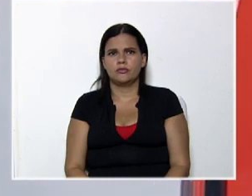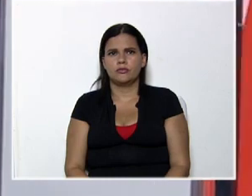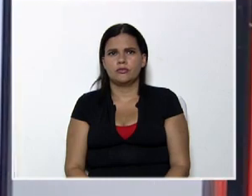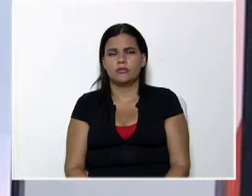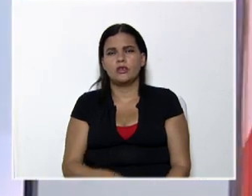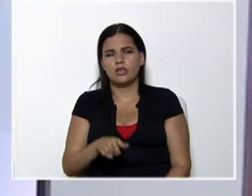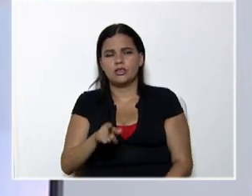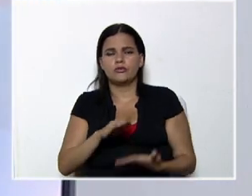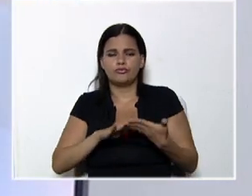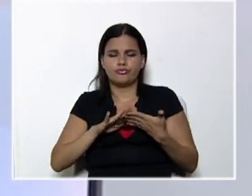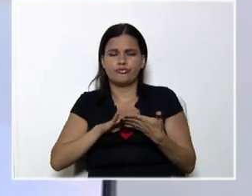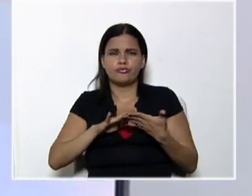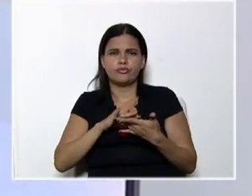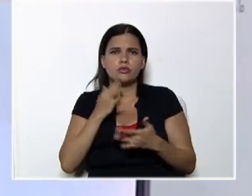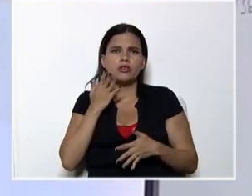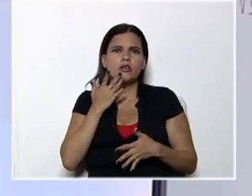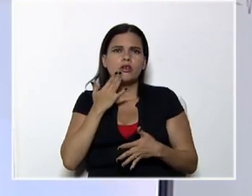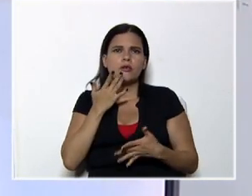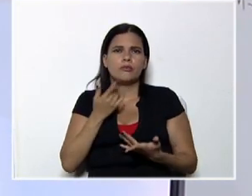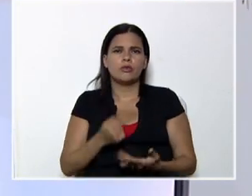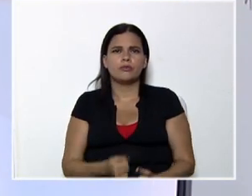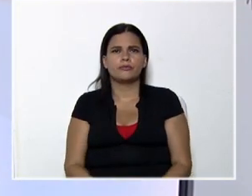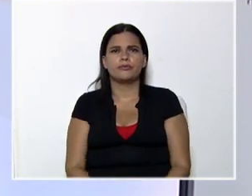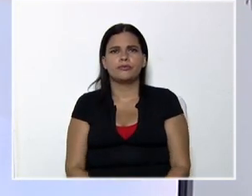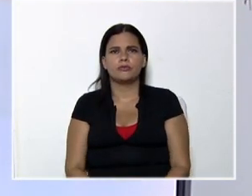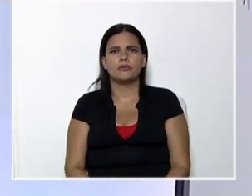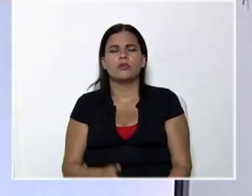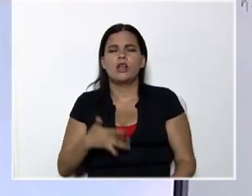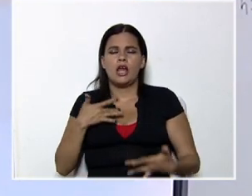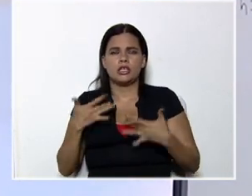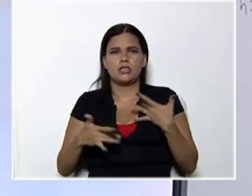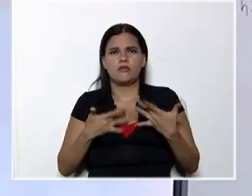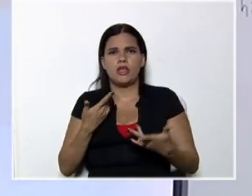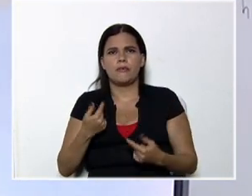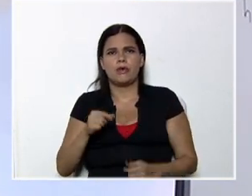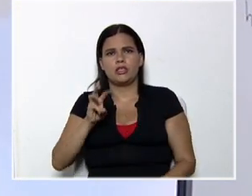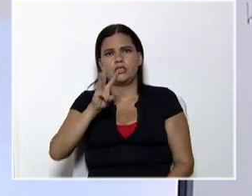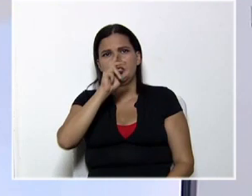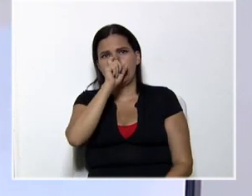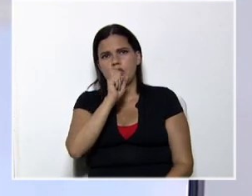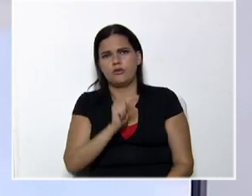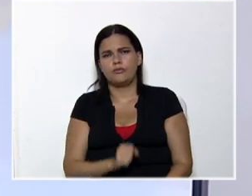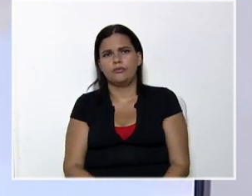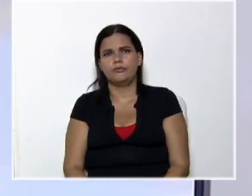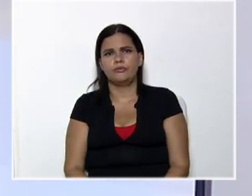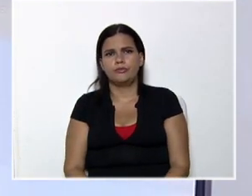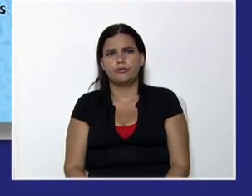estaríamos terminando nuestros ejemplos del día de hoy. Vamos a pasar ahora con las actividades.